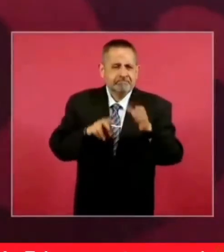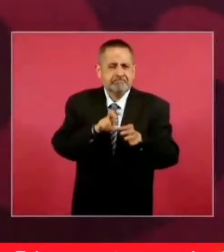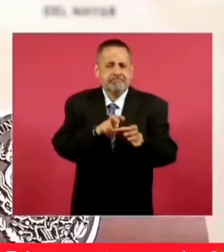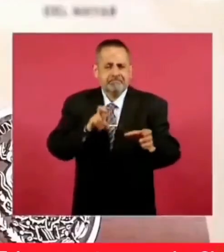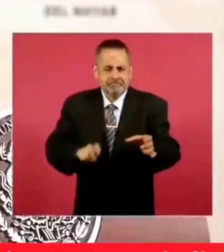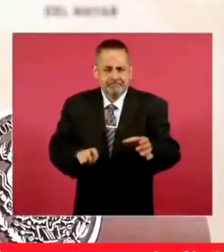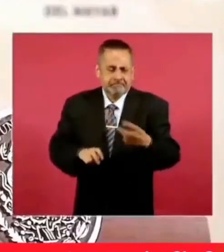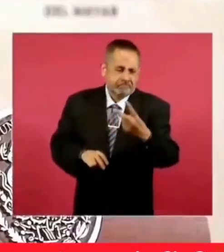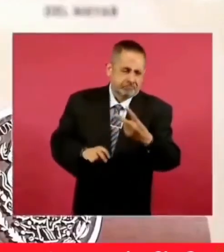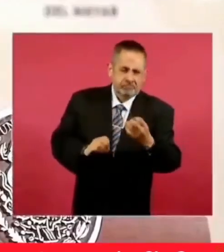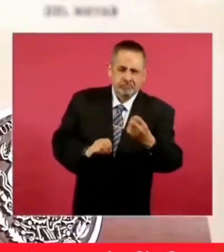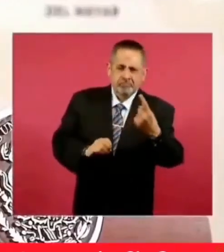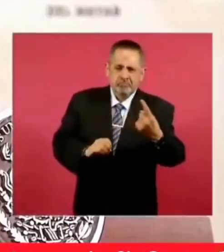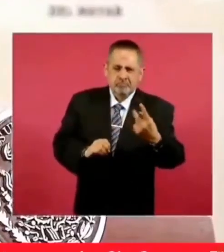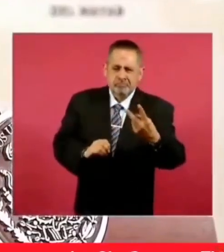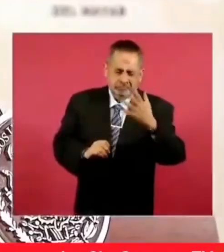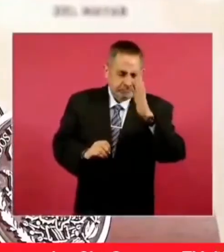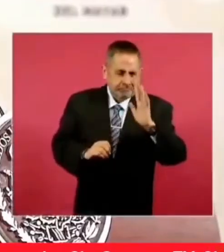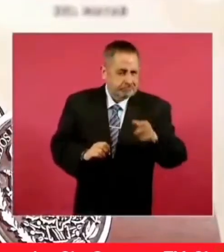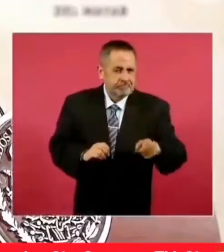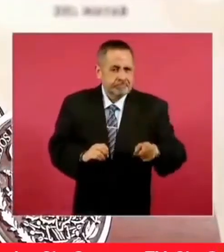Y entonces,